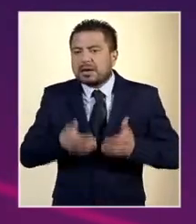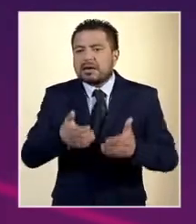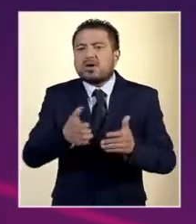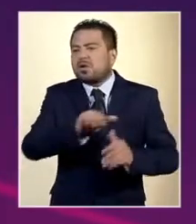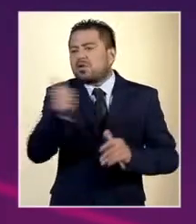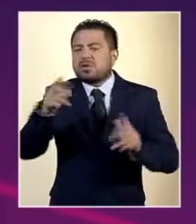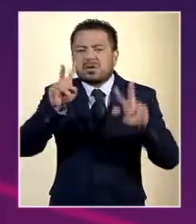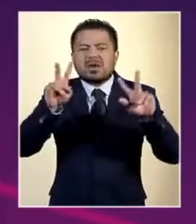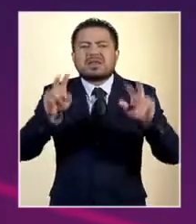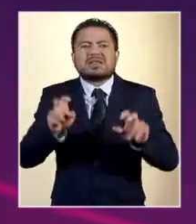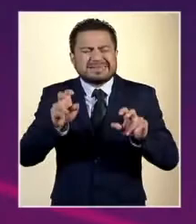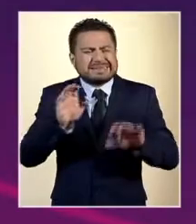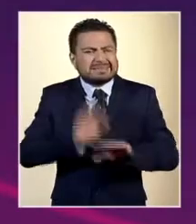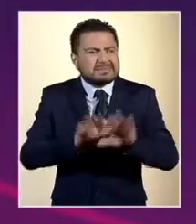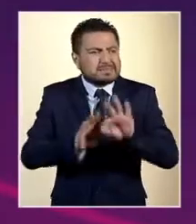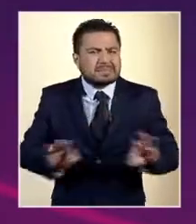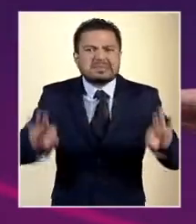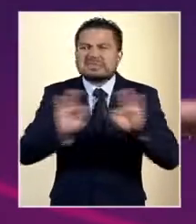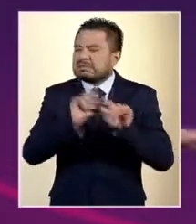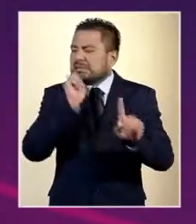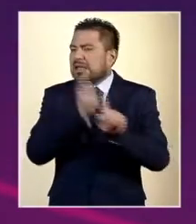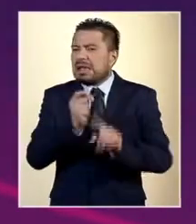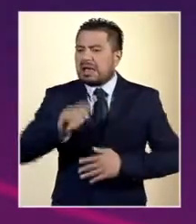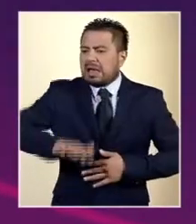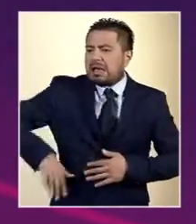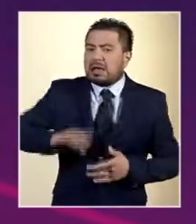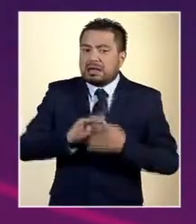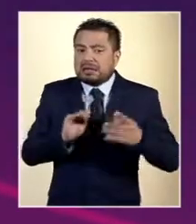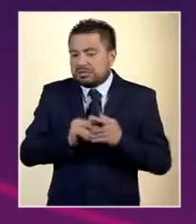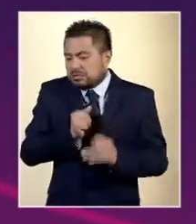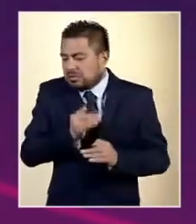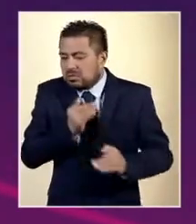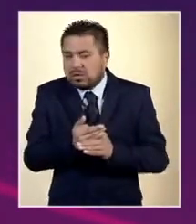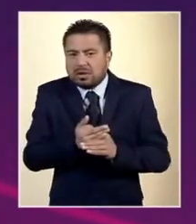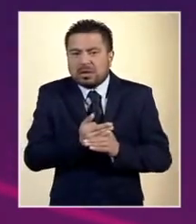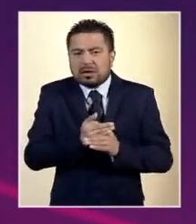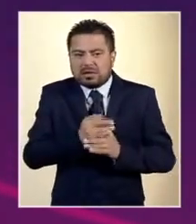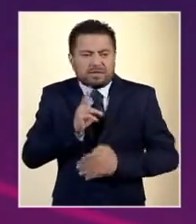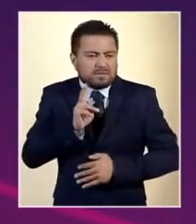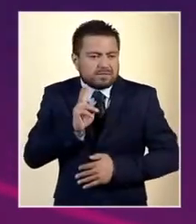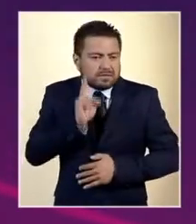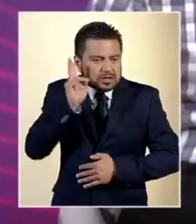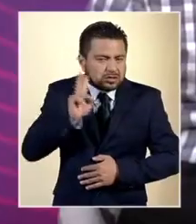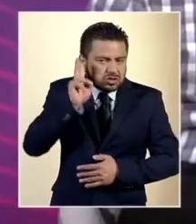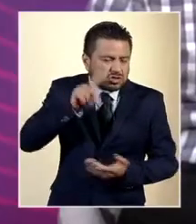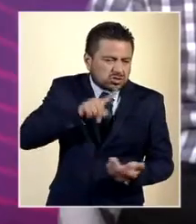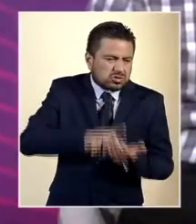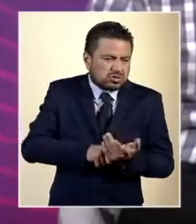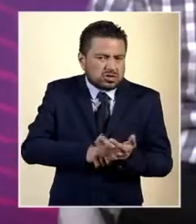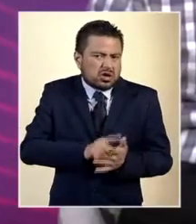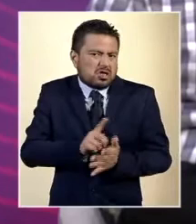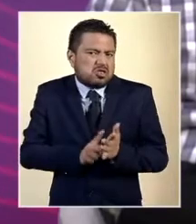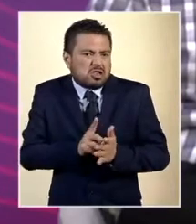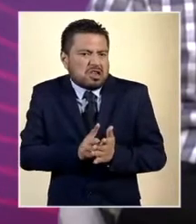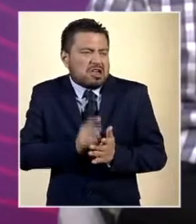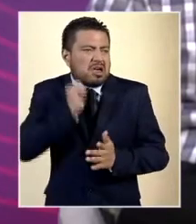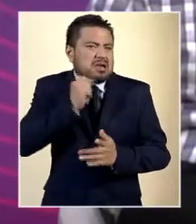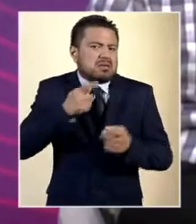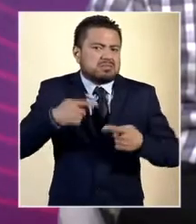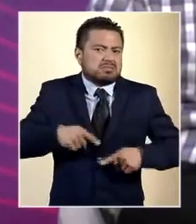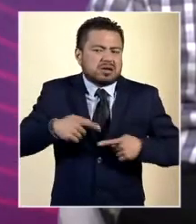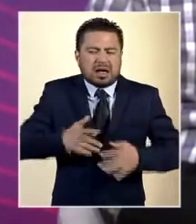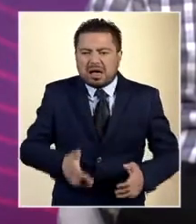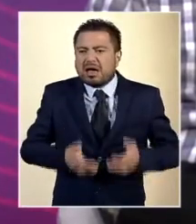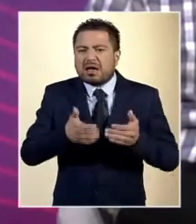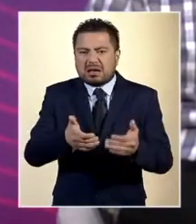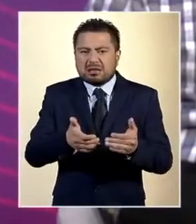que también es muy relevante, y lo acaban de mencionar ahorita, es el tema de las adicciones. El tema de las adicciones de las personas en la